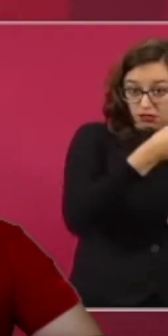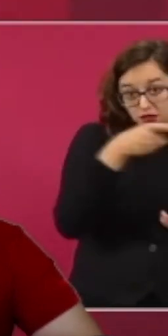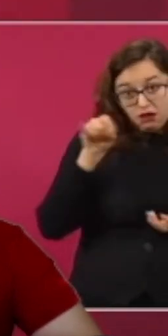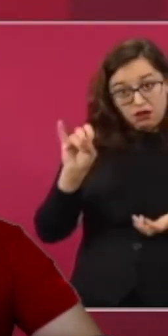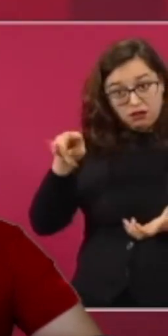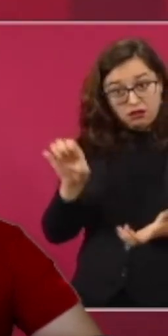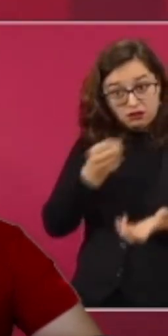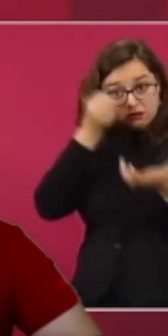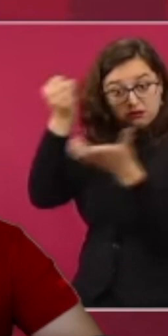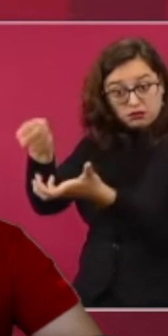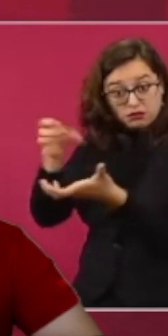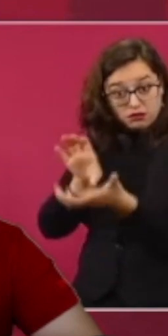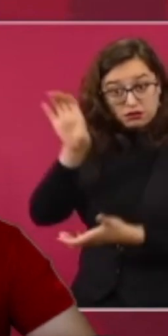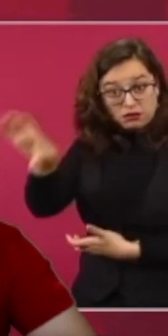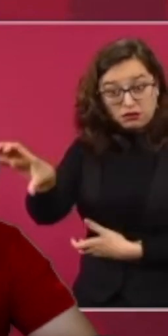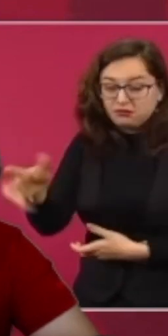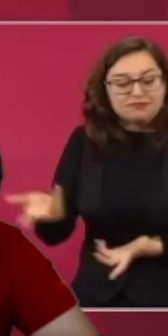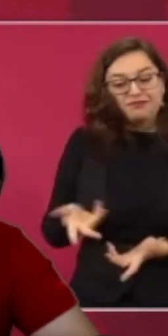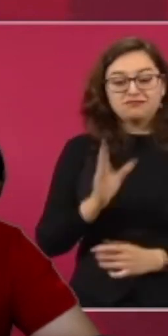Entonces,